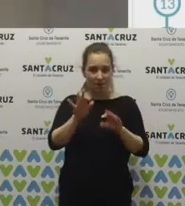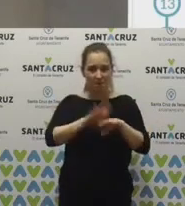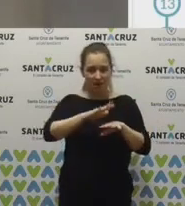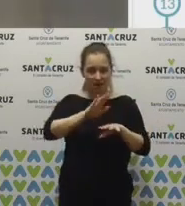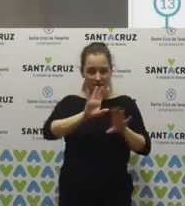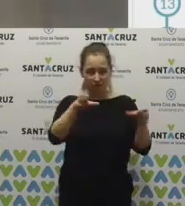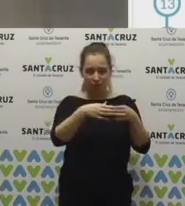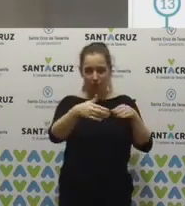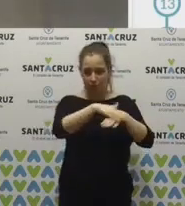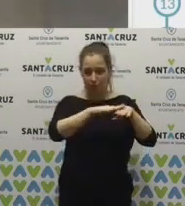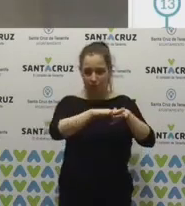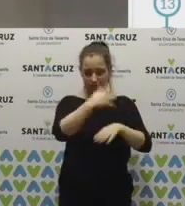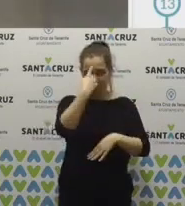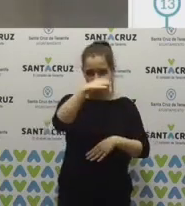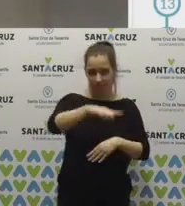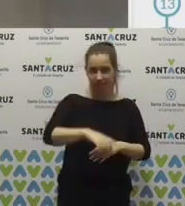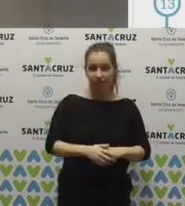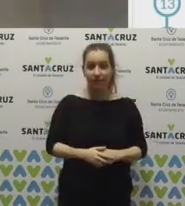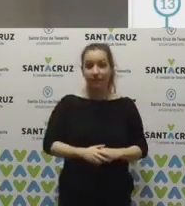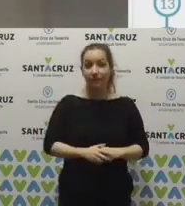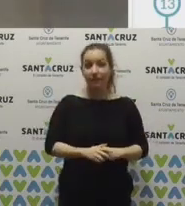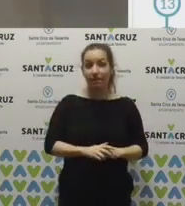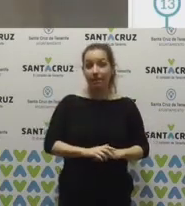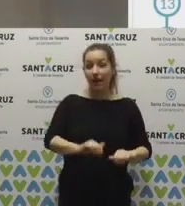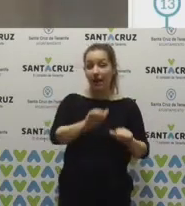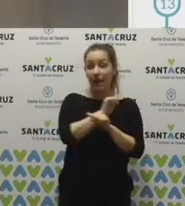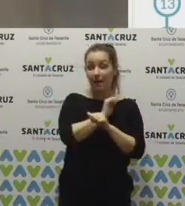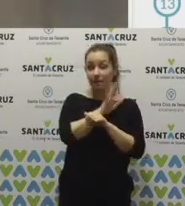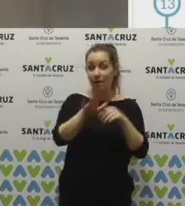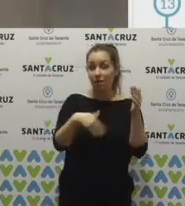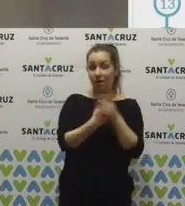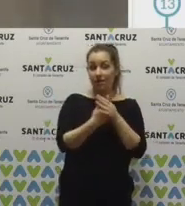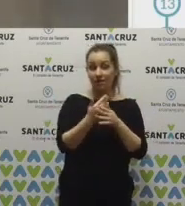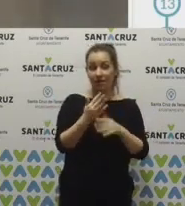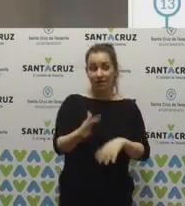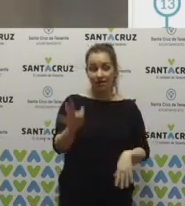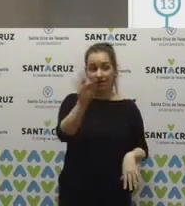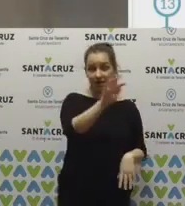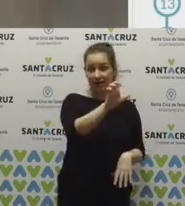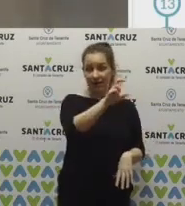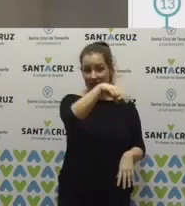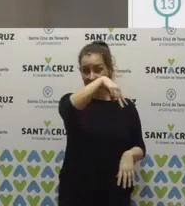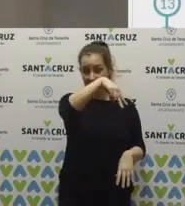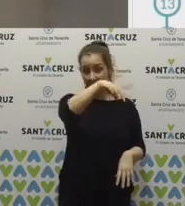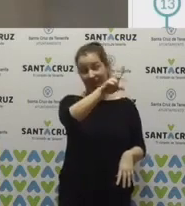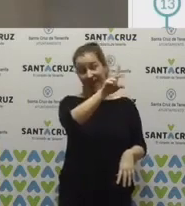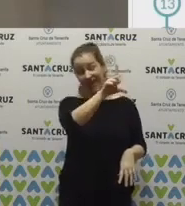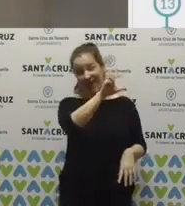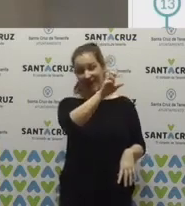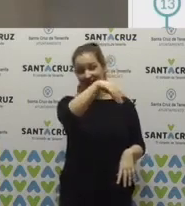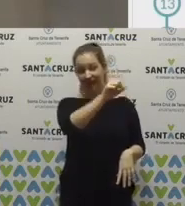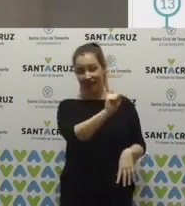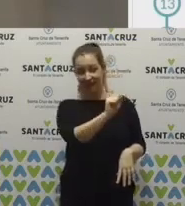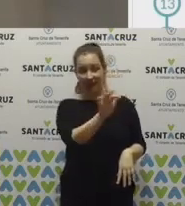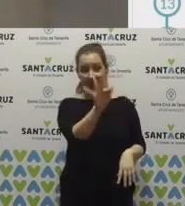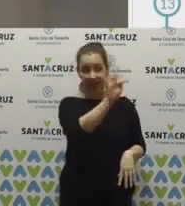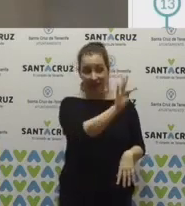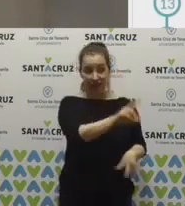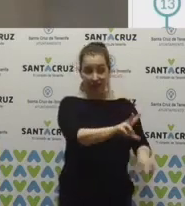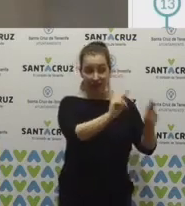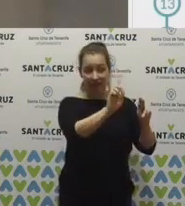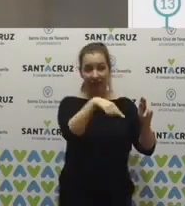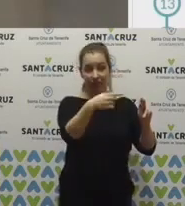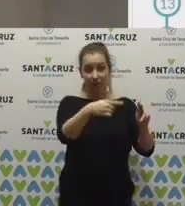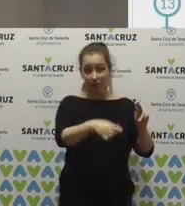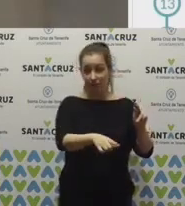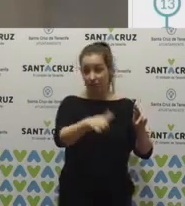y espero a que intervenga la señora elena si no les importa y después entiendo que pasaremos las